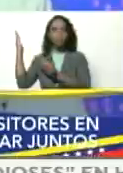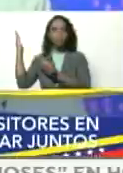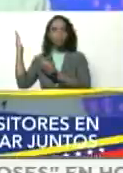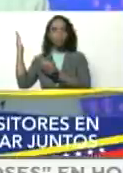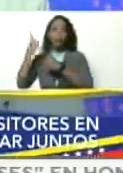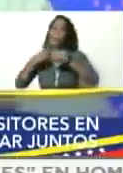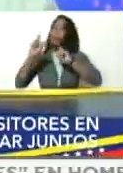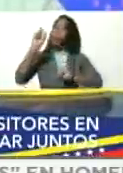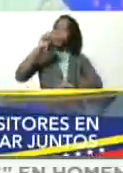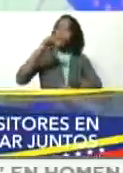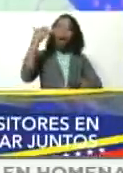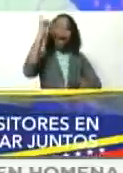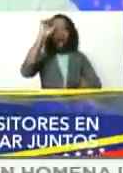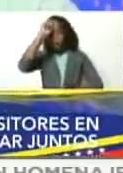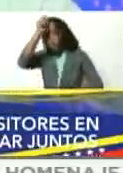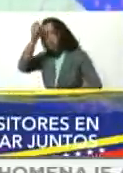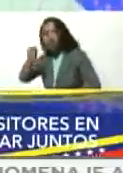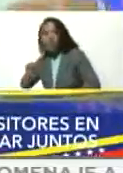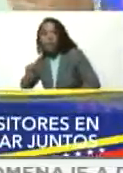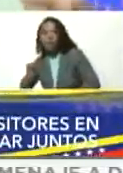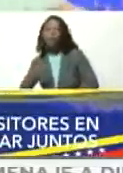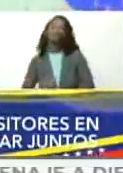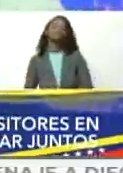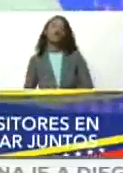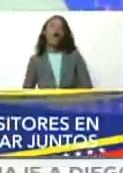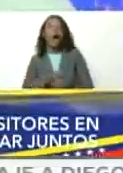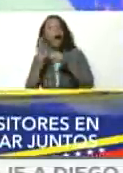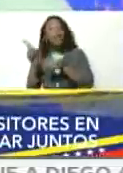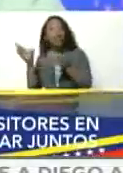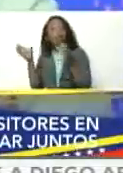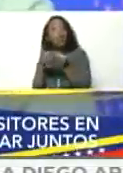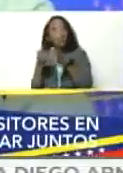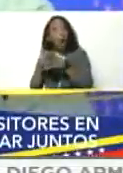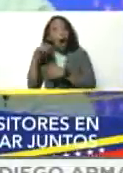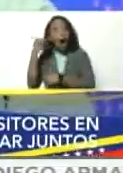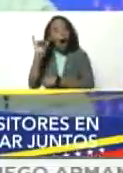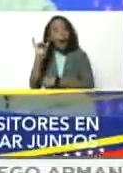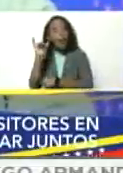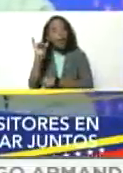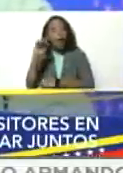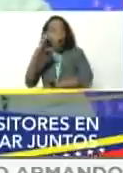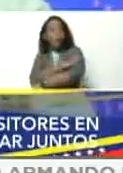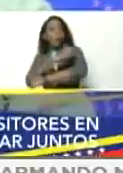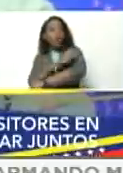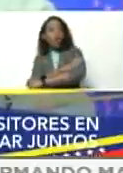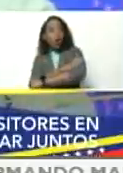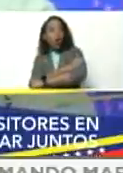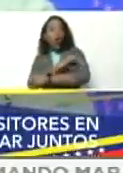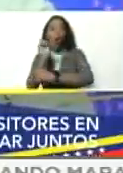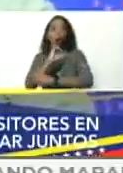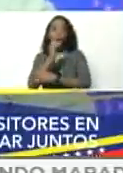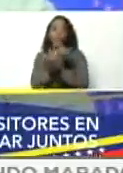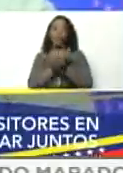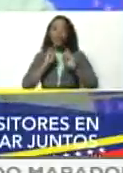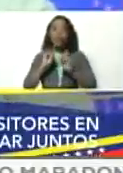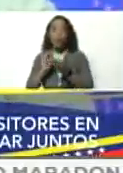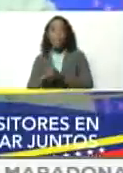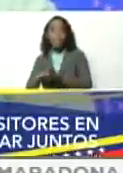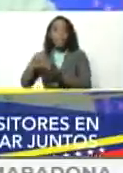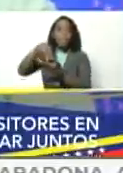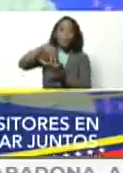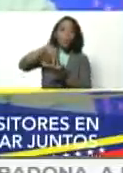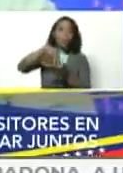Pero también reconocemos a esos sectores que están allí, opositores o independientes que han surgido,